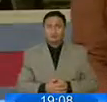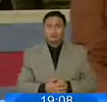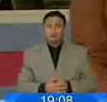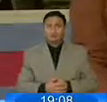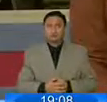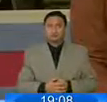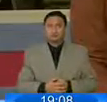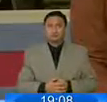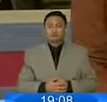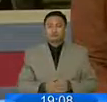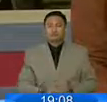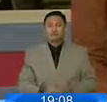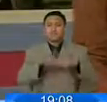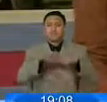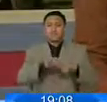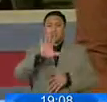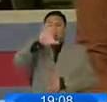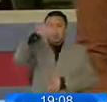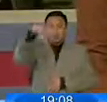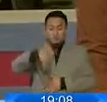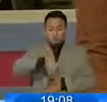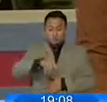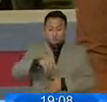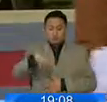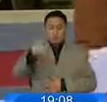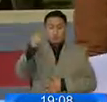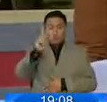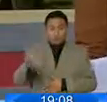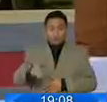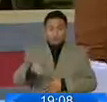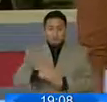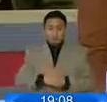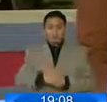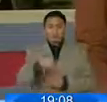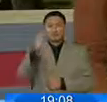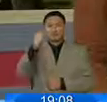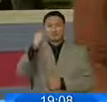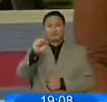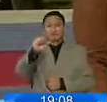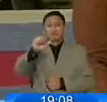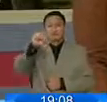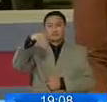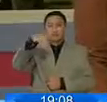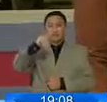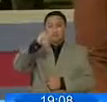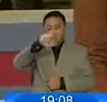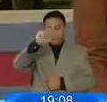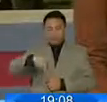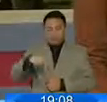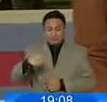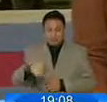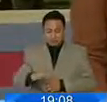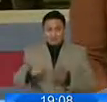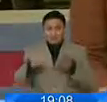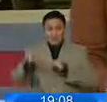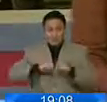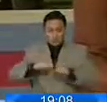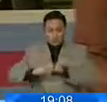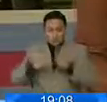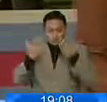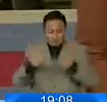El secretario de la UNASUR concluirá su periodo entre el próximo viernes. Ernesto Samper mantuvo un encuentro con el presidente Rafael Correa. Samper afirma